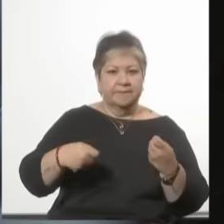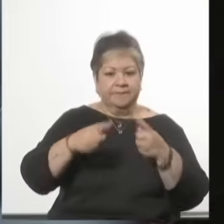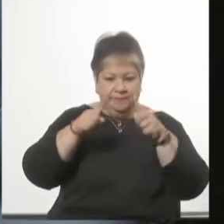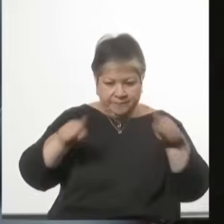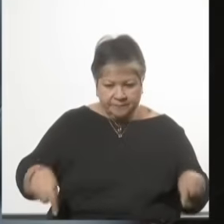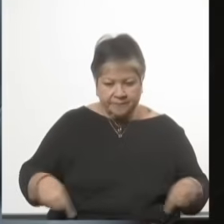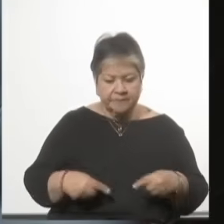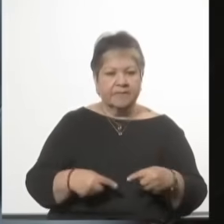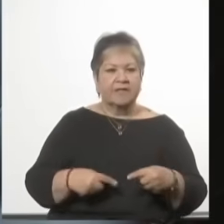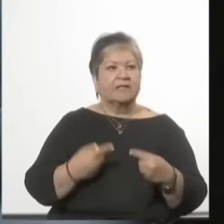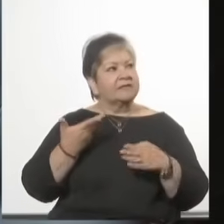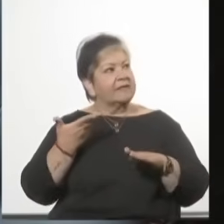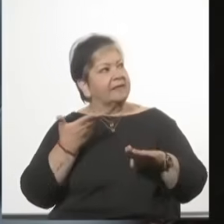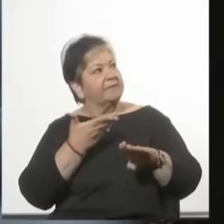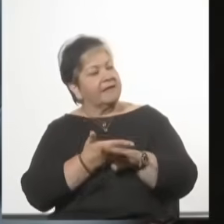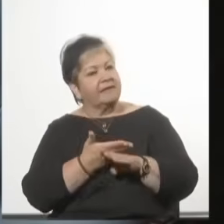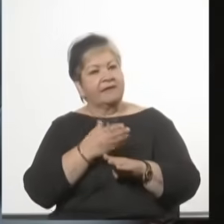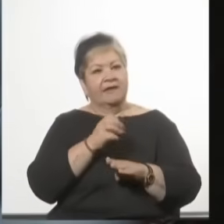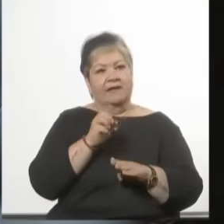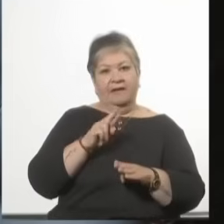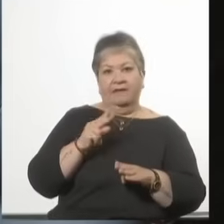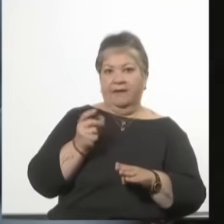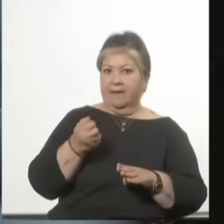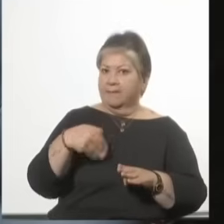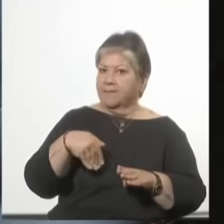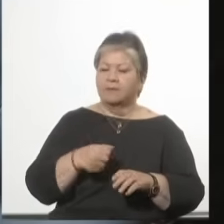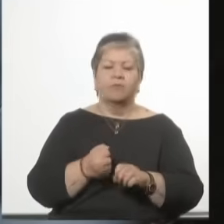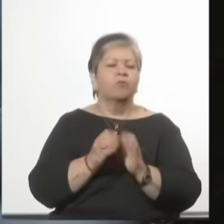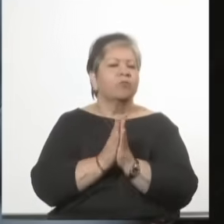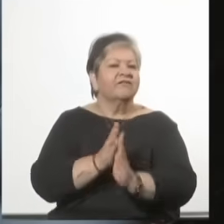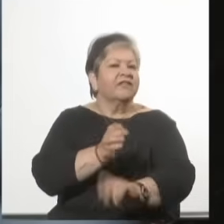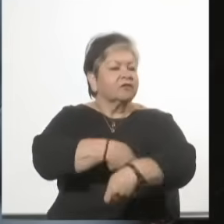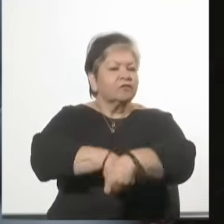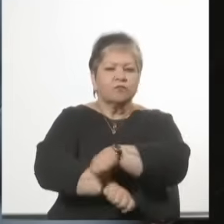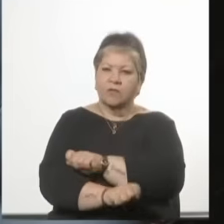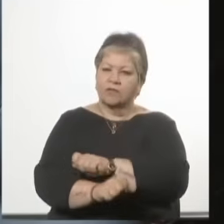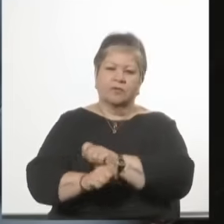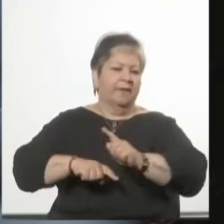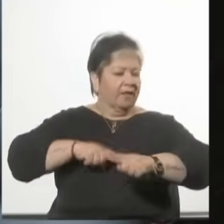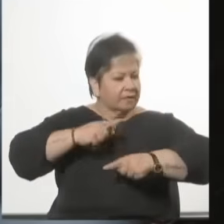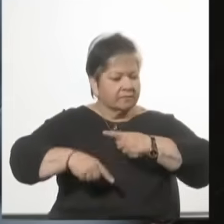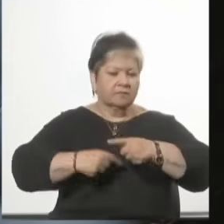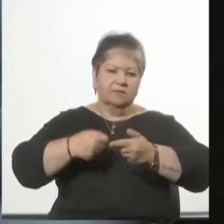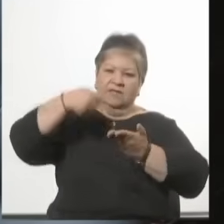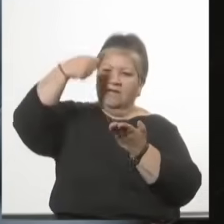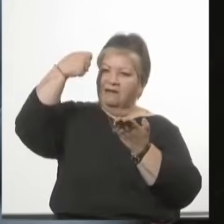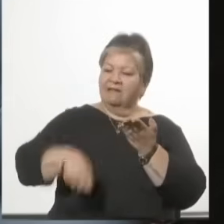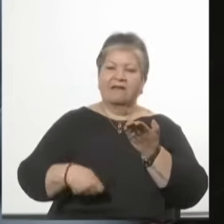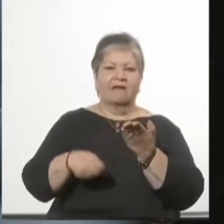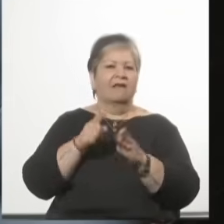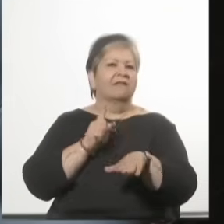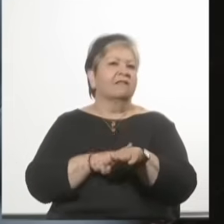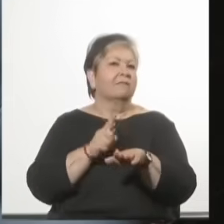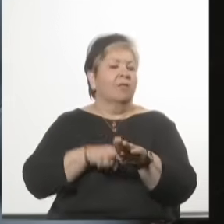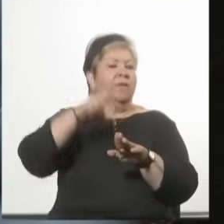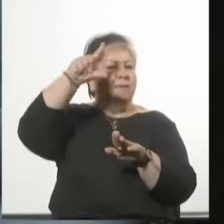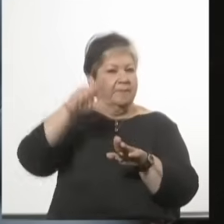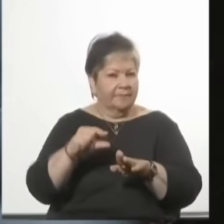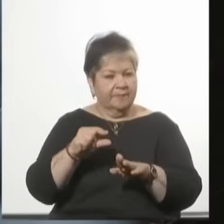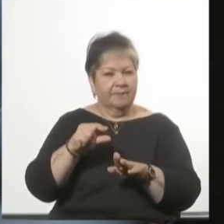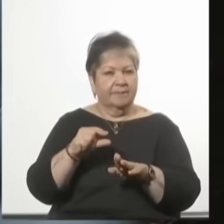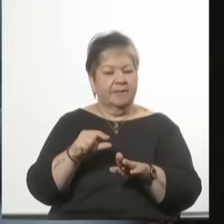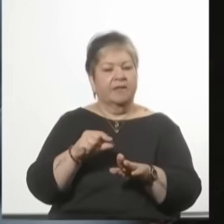se solicita a Cardama realizar los máximos esfuerzos y diligencias para constituir las garantías en el menor tiempo posible y